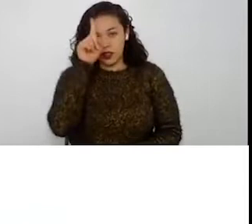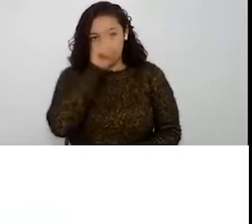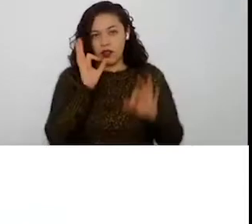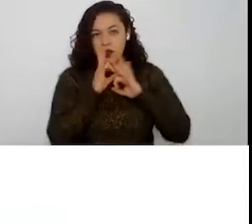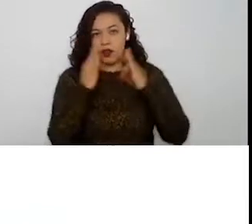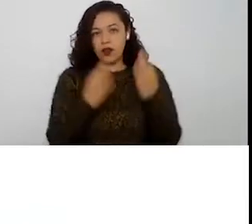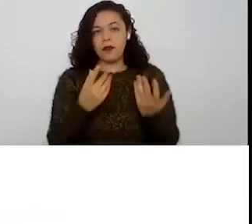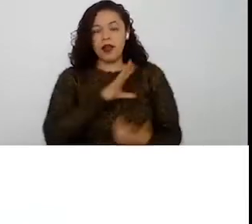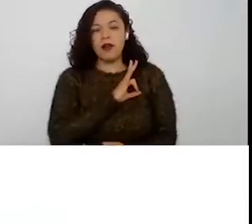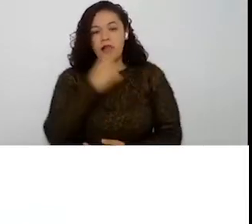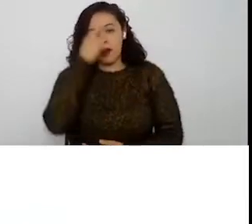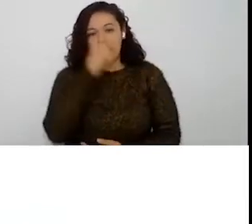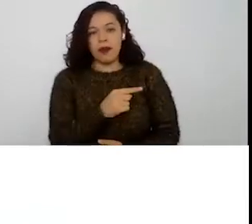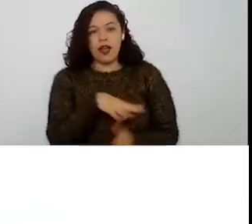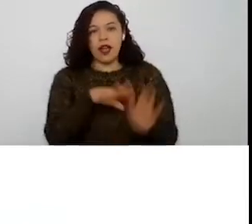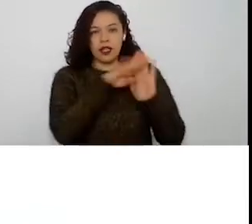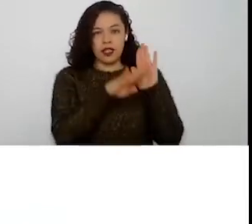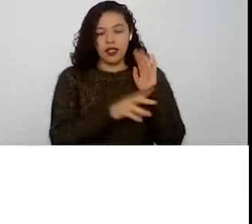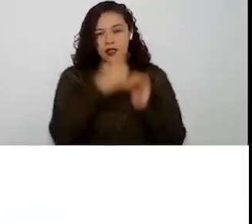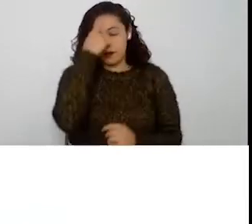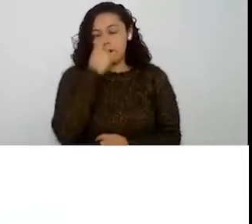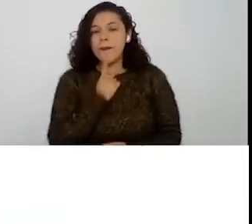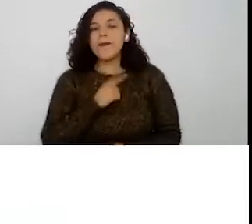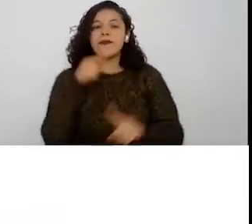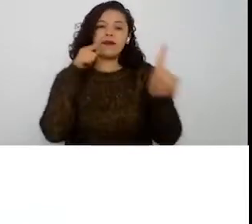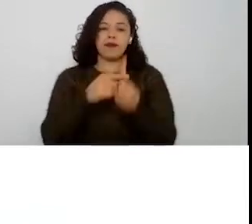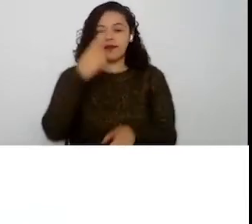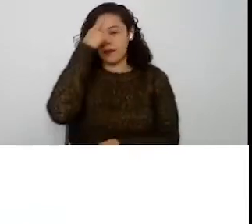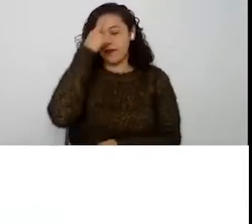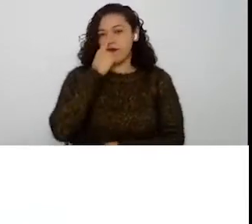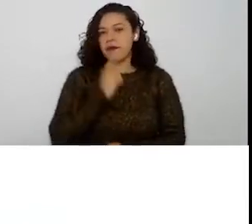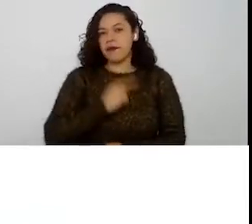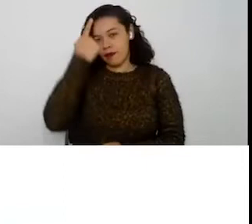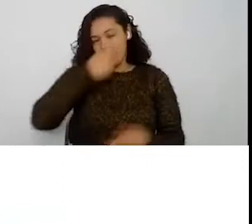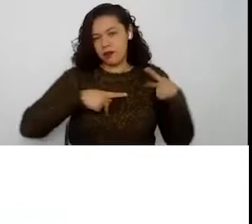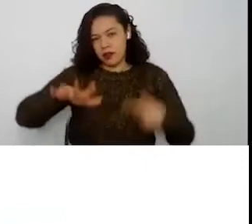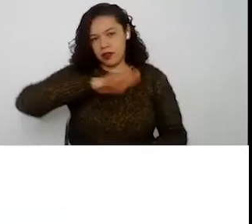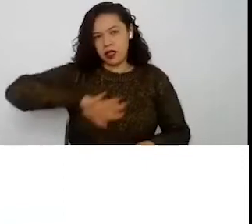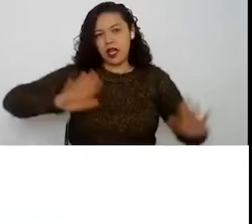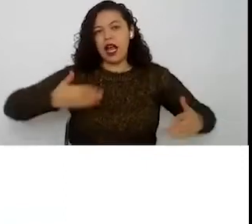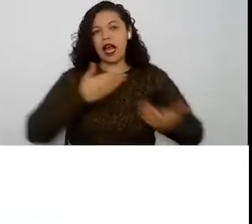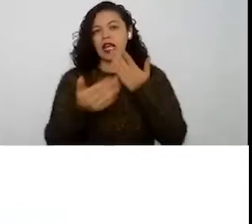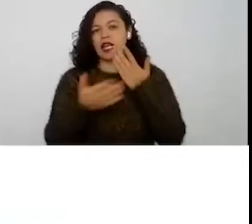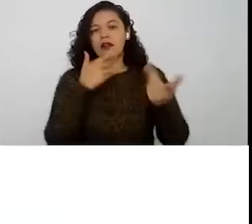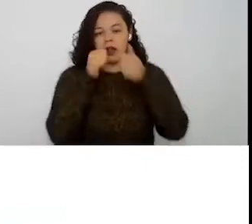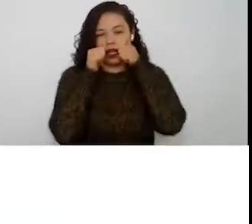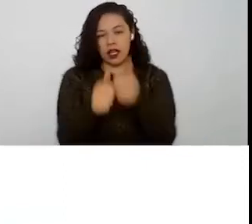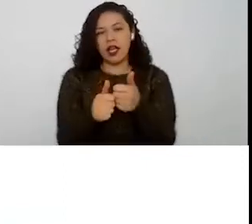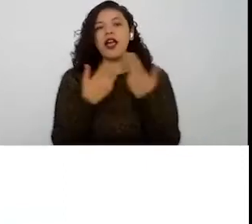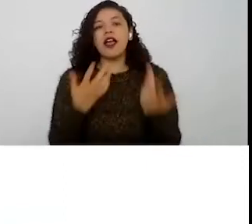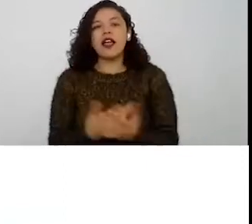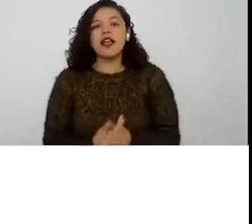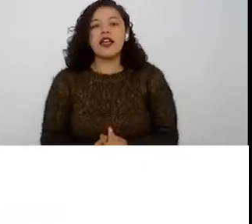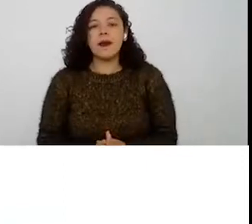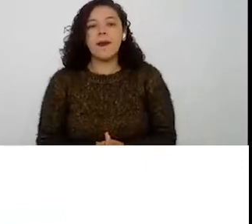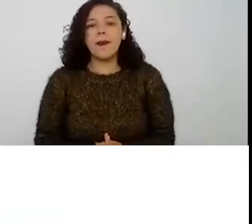el objeto que es el perfil objeto estatutario perfil de población actos asistenciales y la y